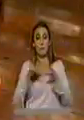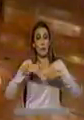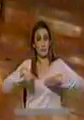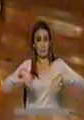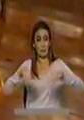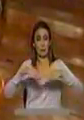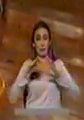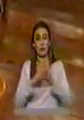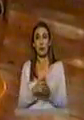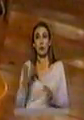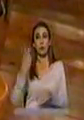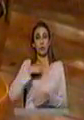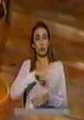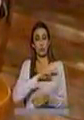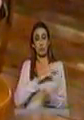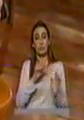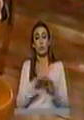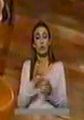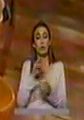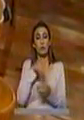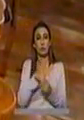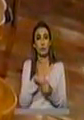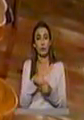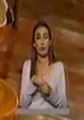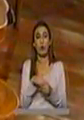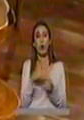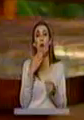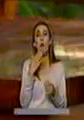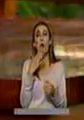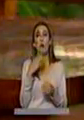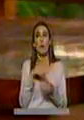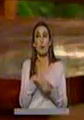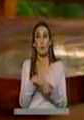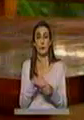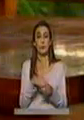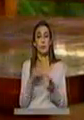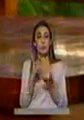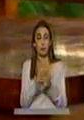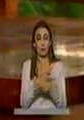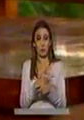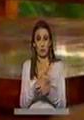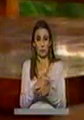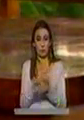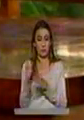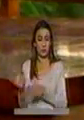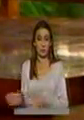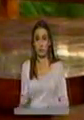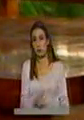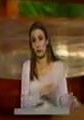De la siembra y la cosecha. Nosotros creamos dentro de la hacienda, aprovechando los cultivos,